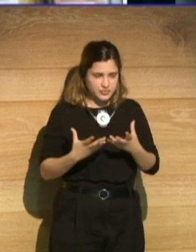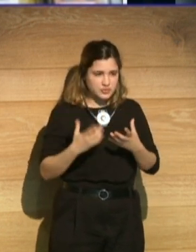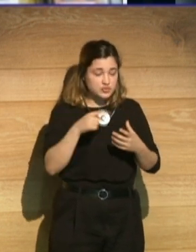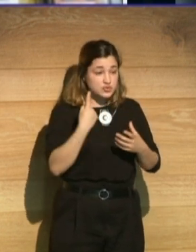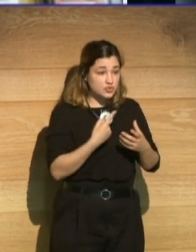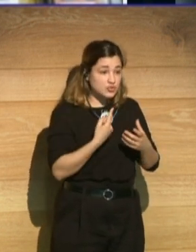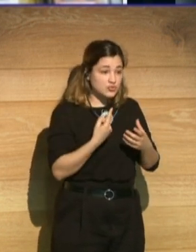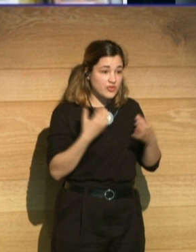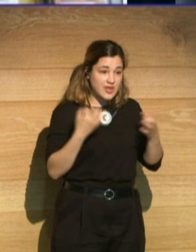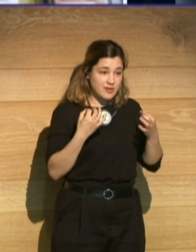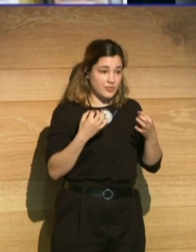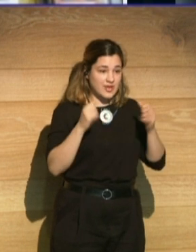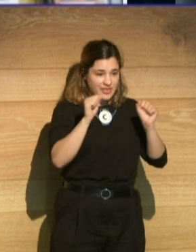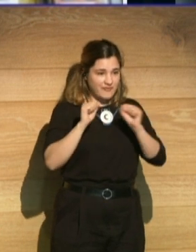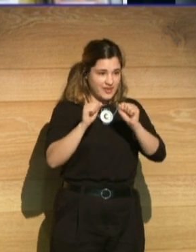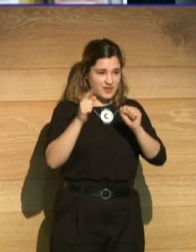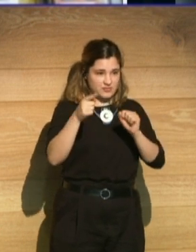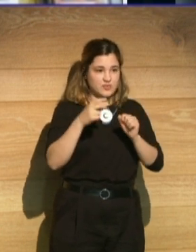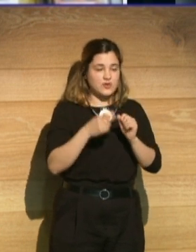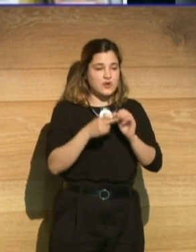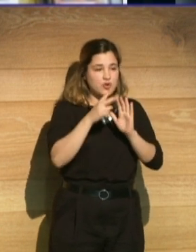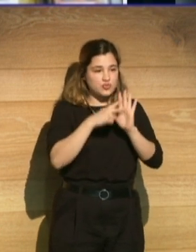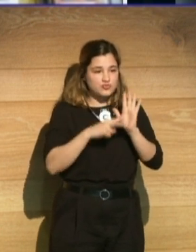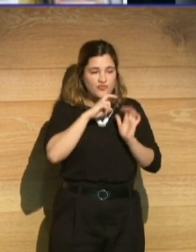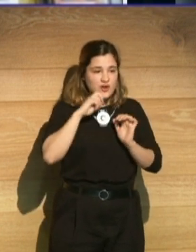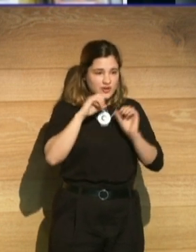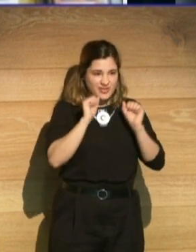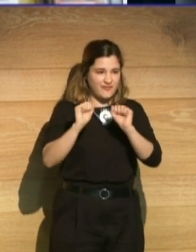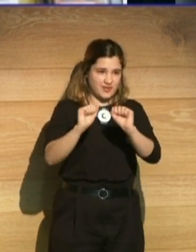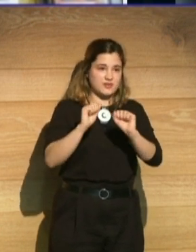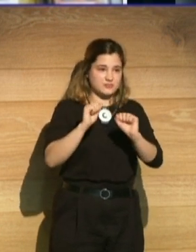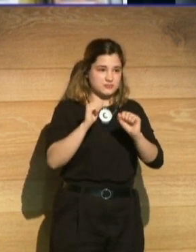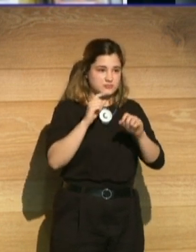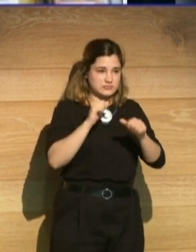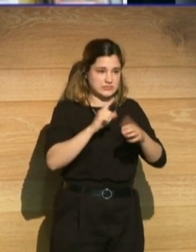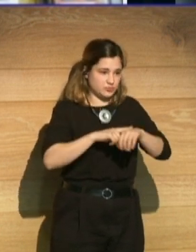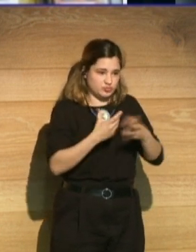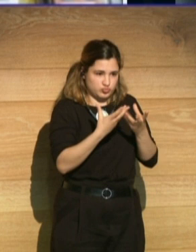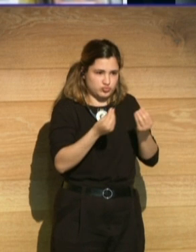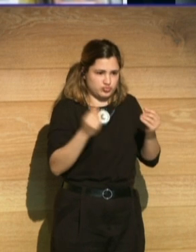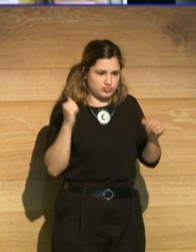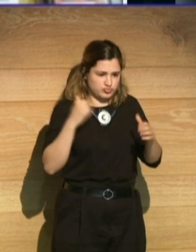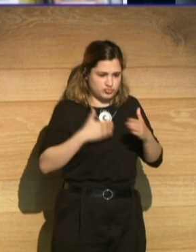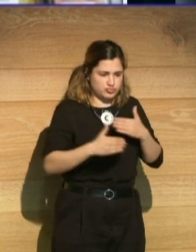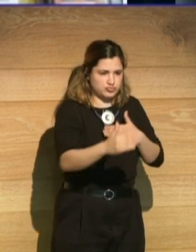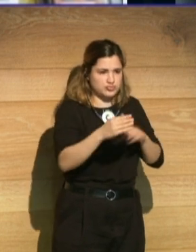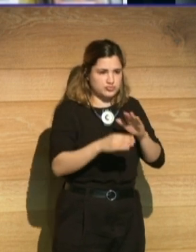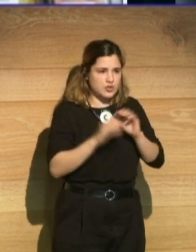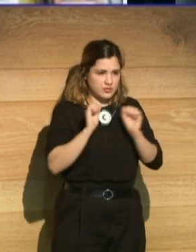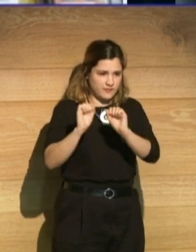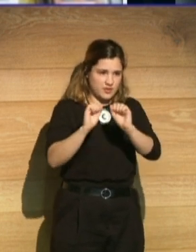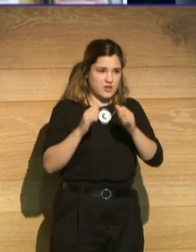a defender sus valores durante mucho tiempo, claro. Y sobre todo tenemos que prepararnos a luchar por